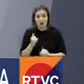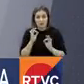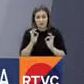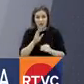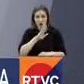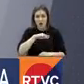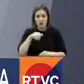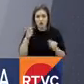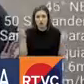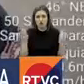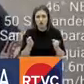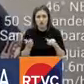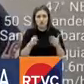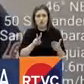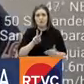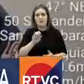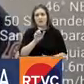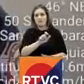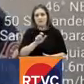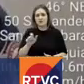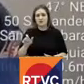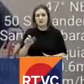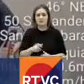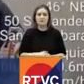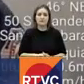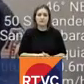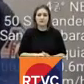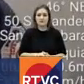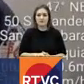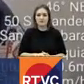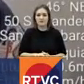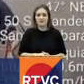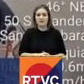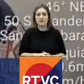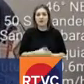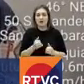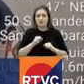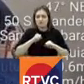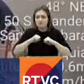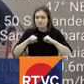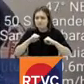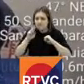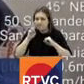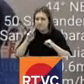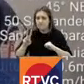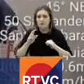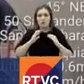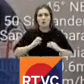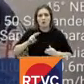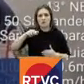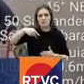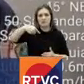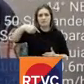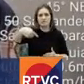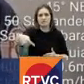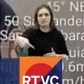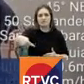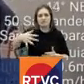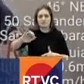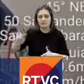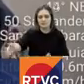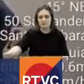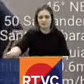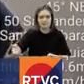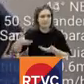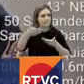precipitaciones. El Cuerpo de Bomberos Voluntarios realizó las actividades de rescate y recuperación del cuerpo y fue trasladado a la morgue